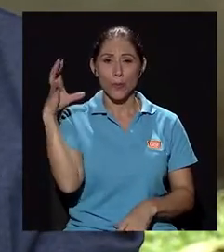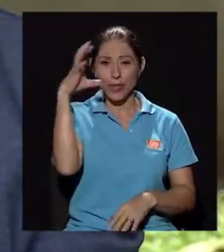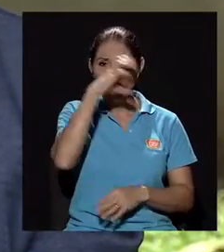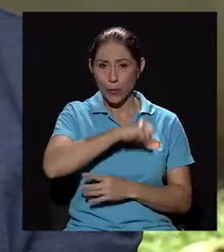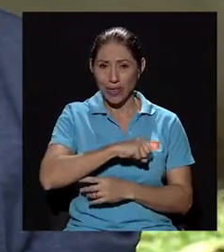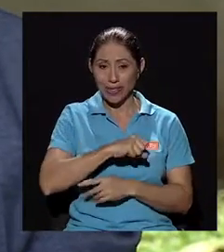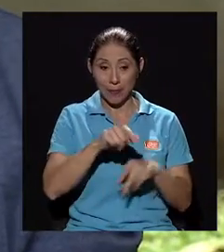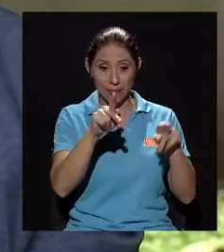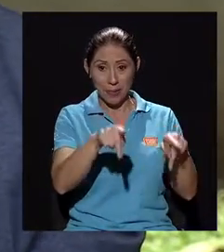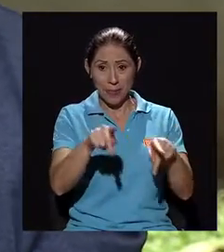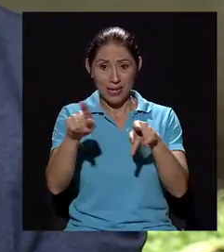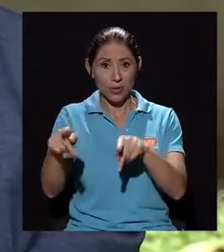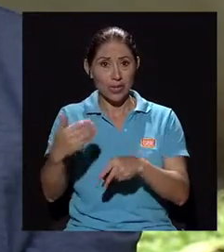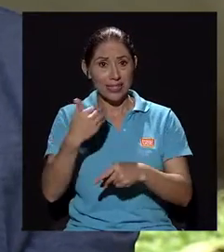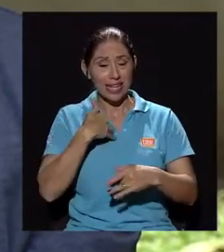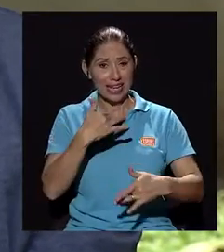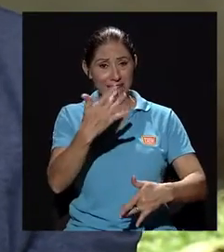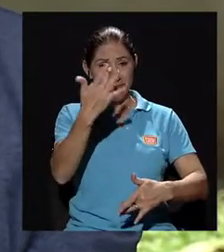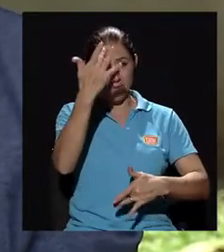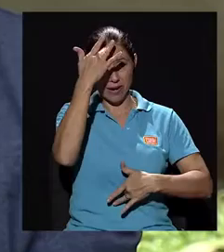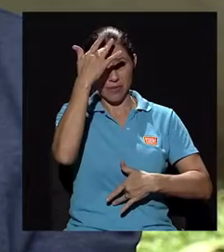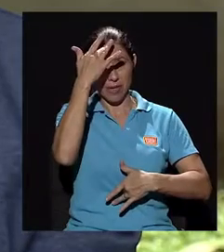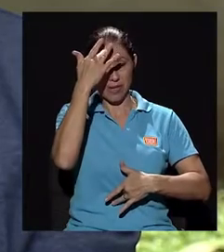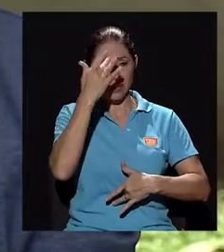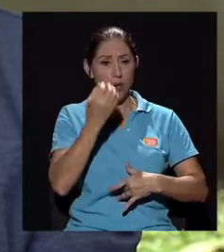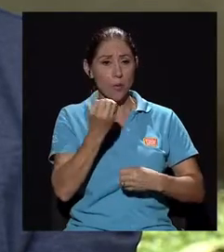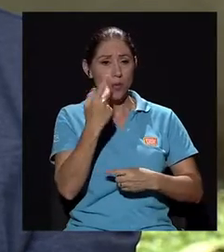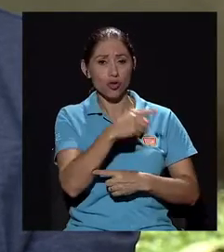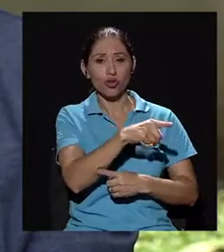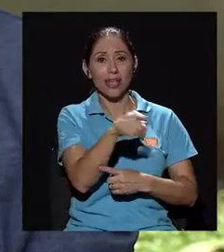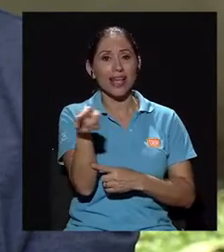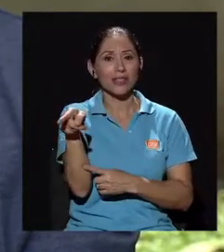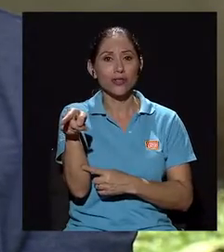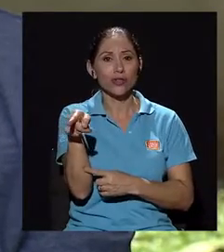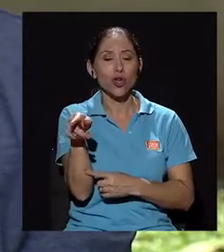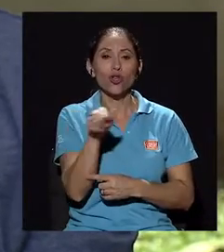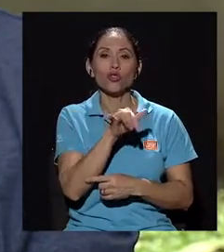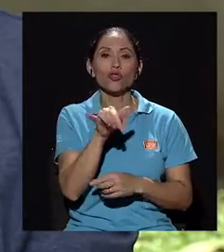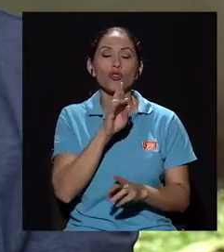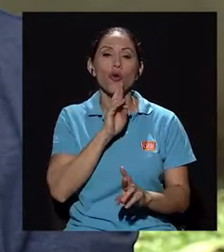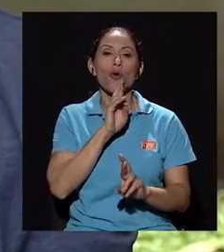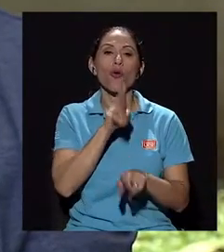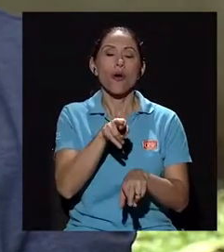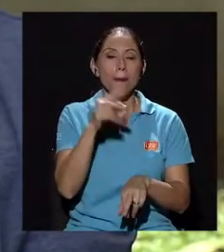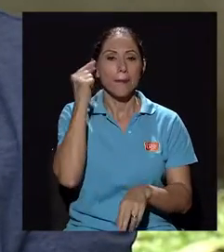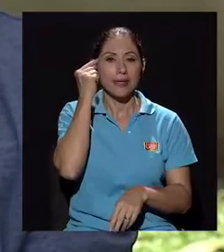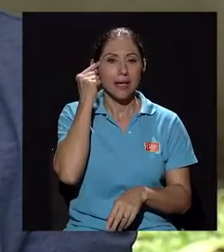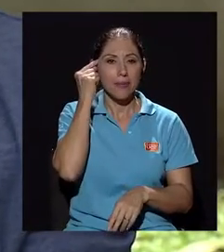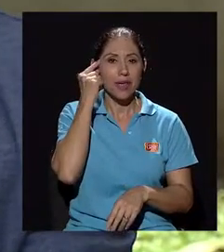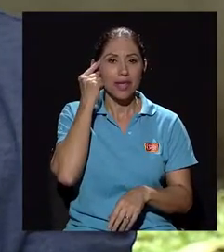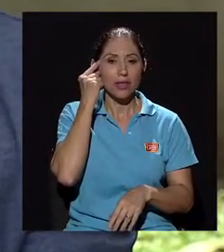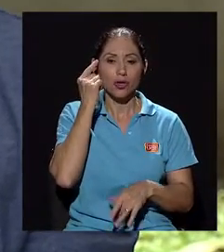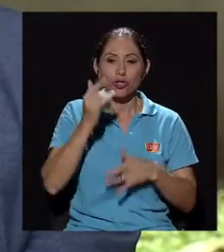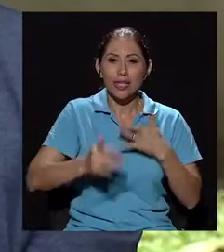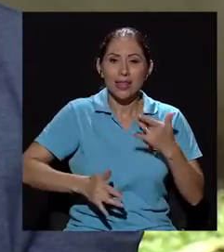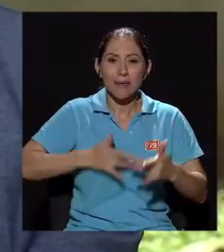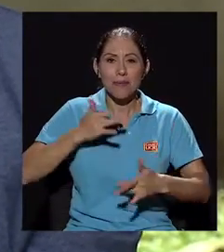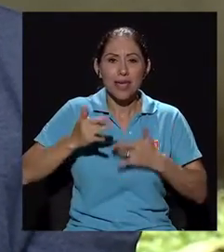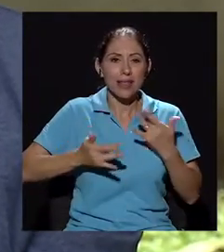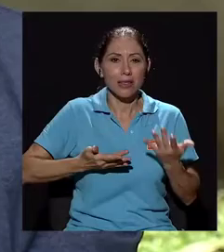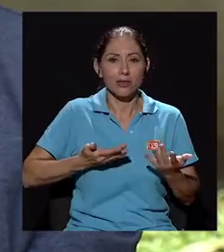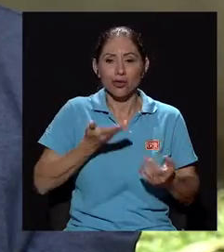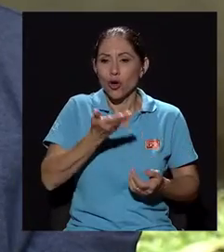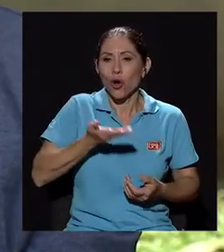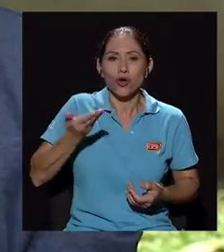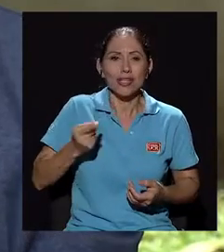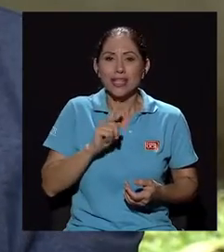padecen las personas son producto precisamente de los pensamientos, los sentimientos, de las cosas que no se dicen, de la